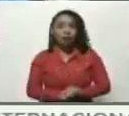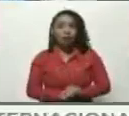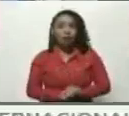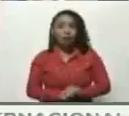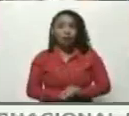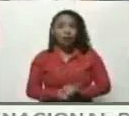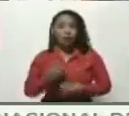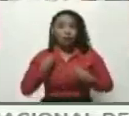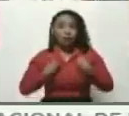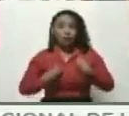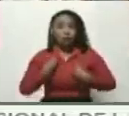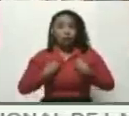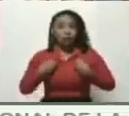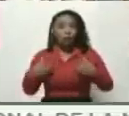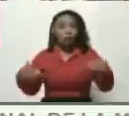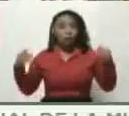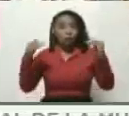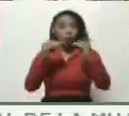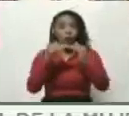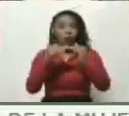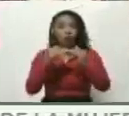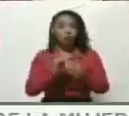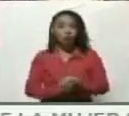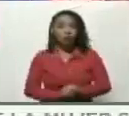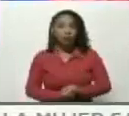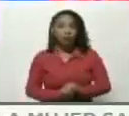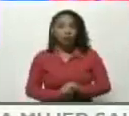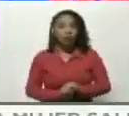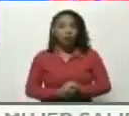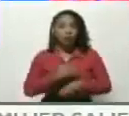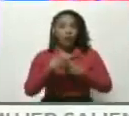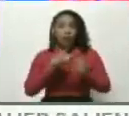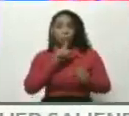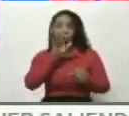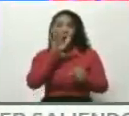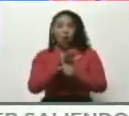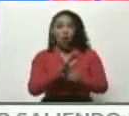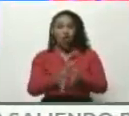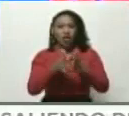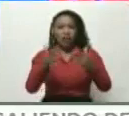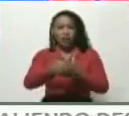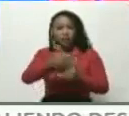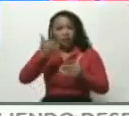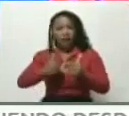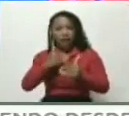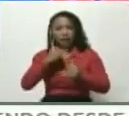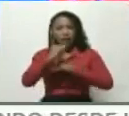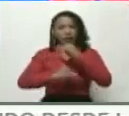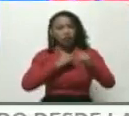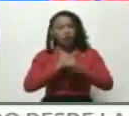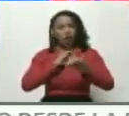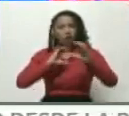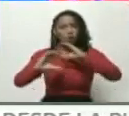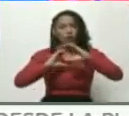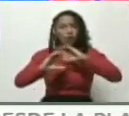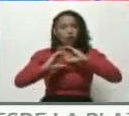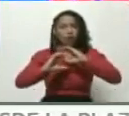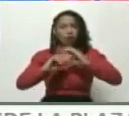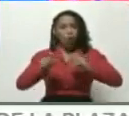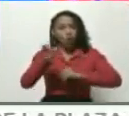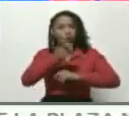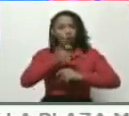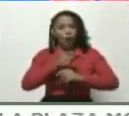Son preocupaciones comunes que son silenciadas por los grandes transnacionales de la comunicación que